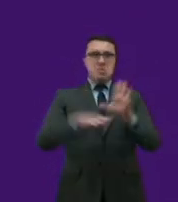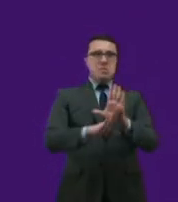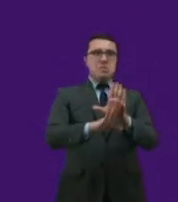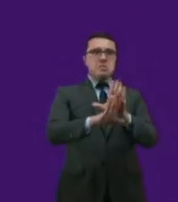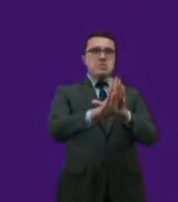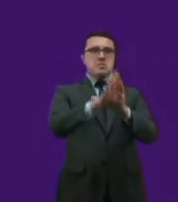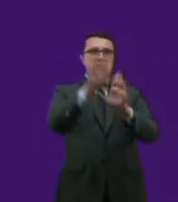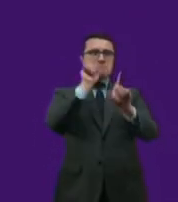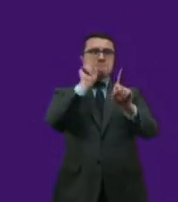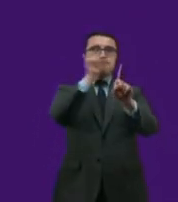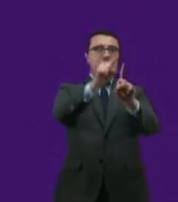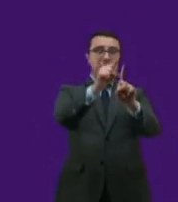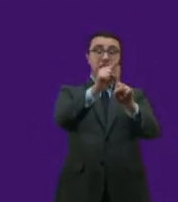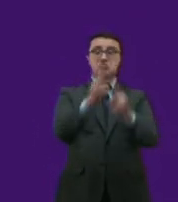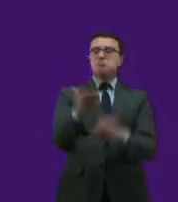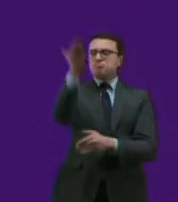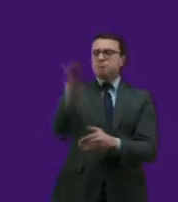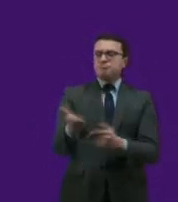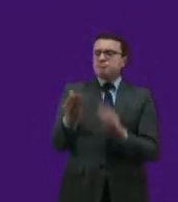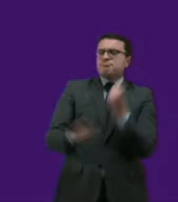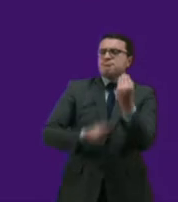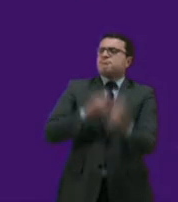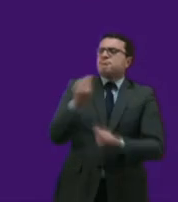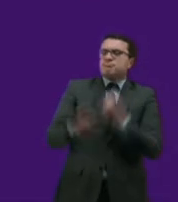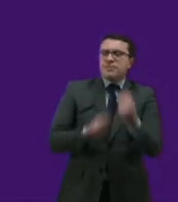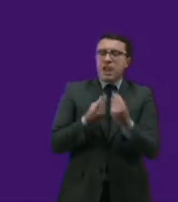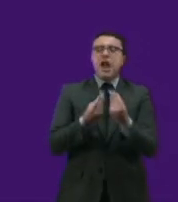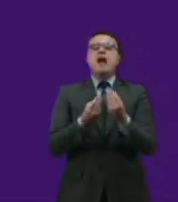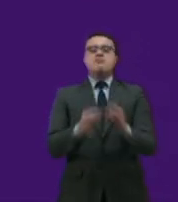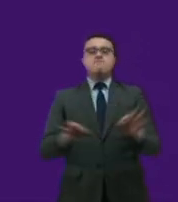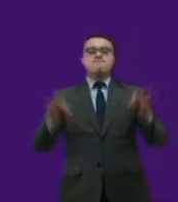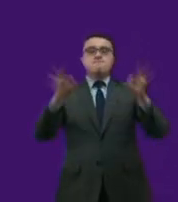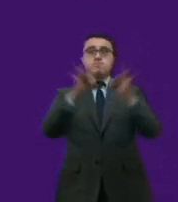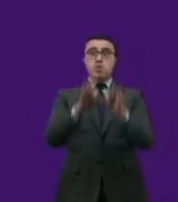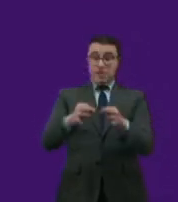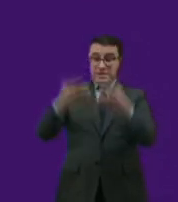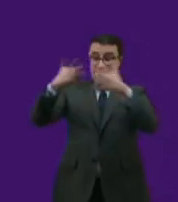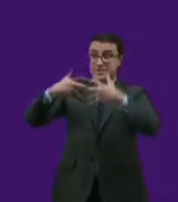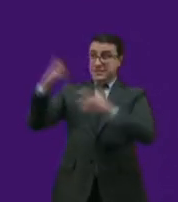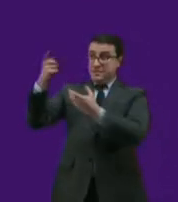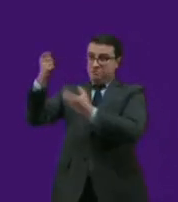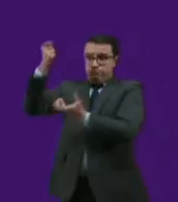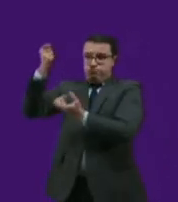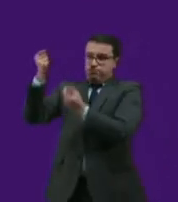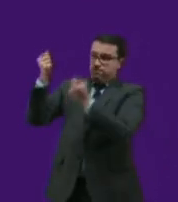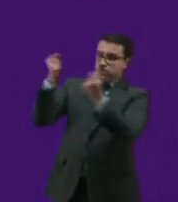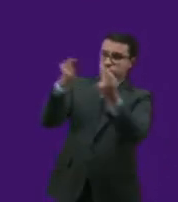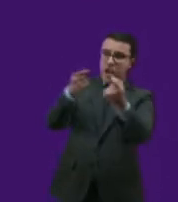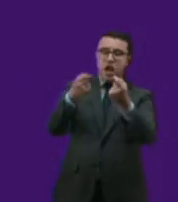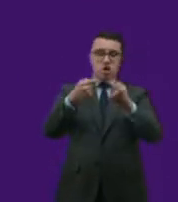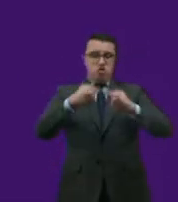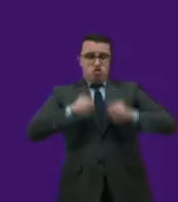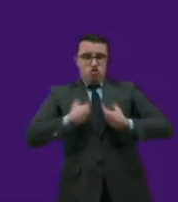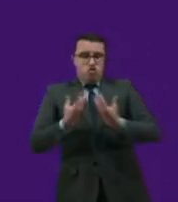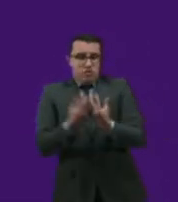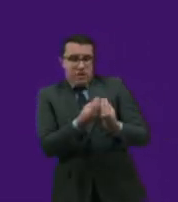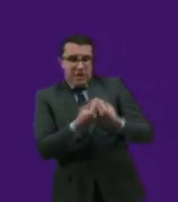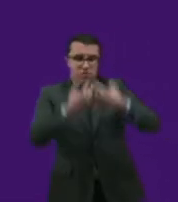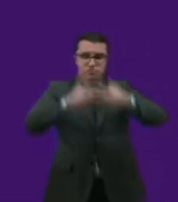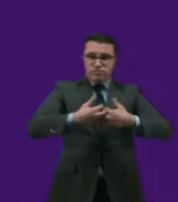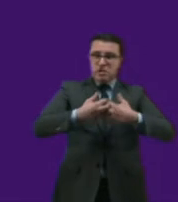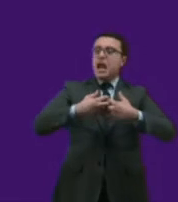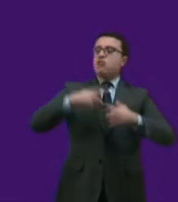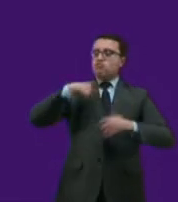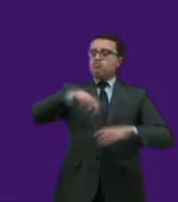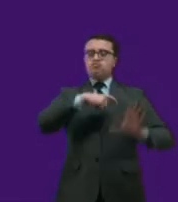y vos ya lo único que tienes que hacer es demostrarle al inversionista que vos y tu equipo son las personas